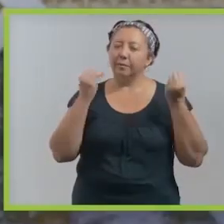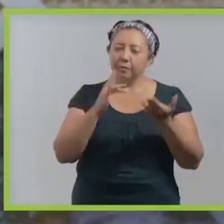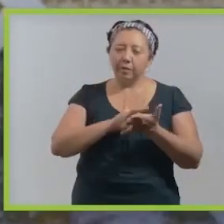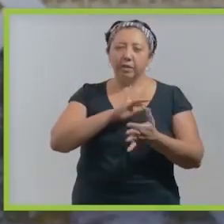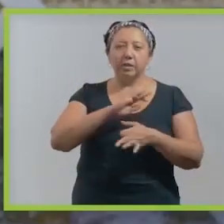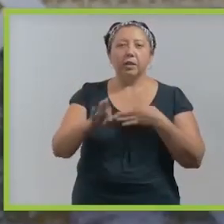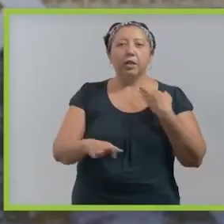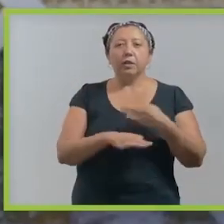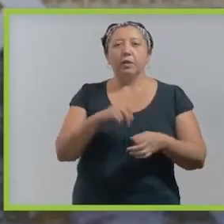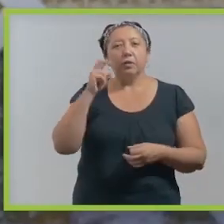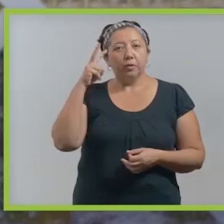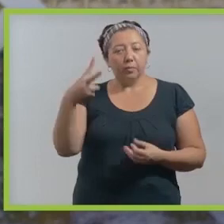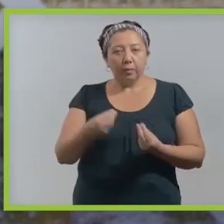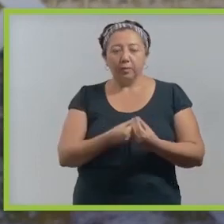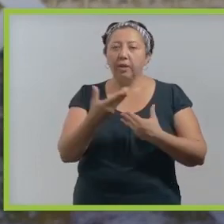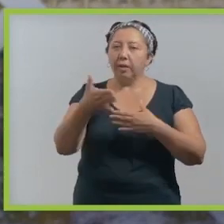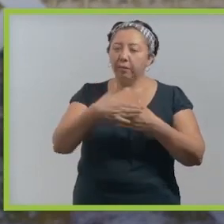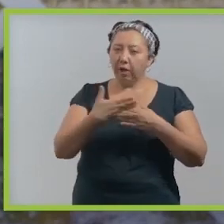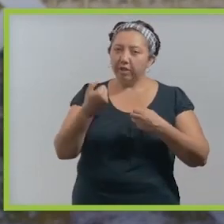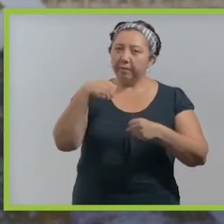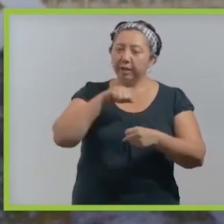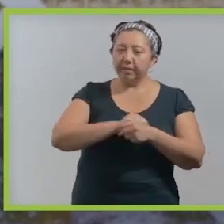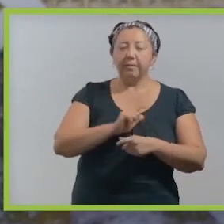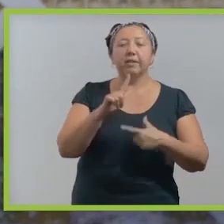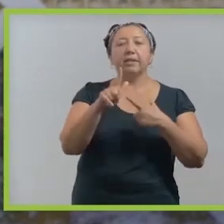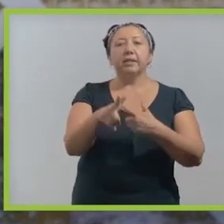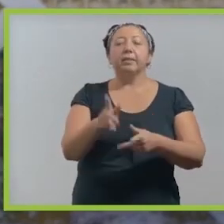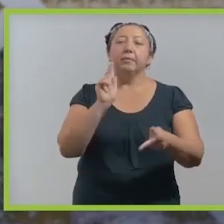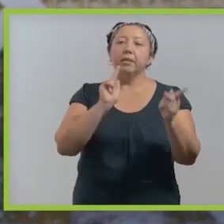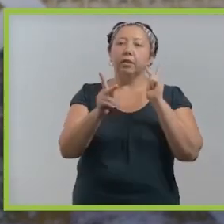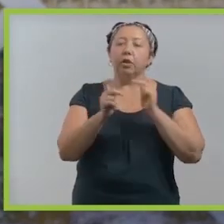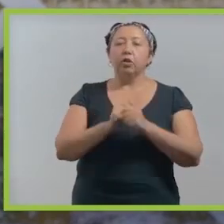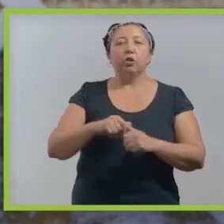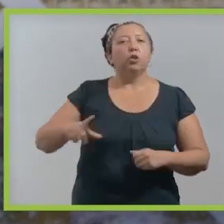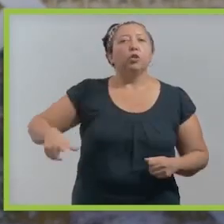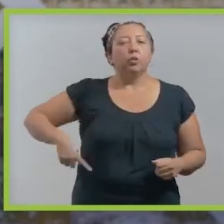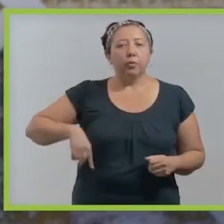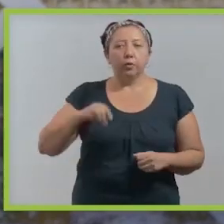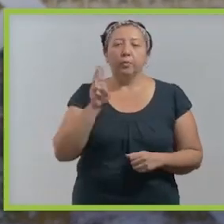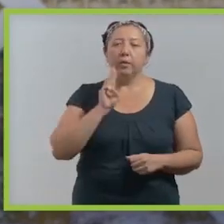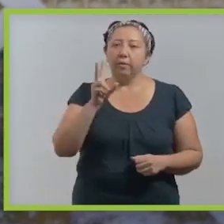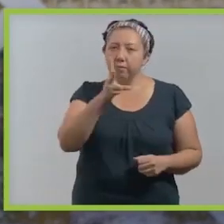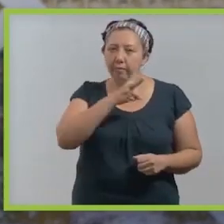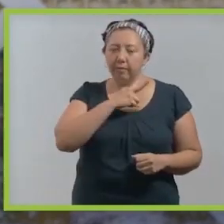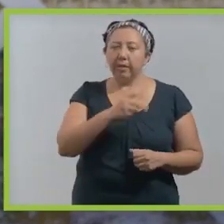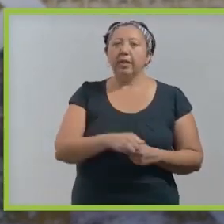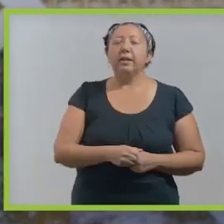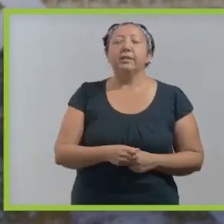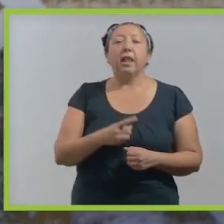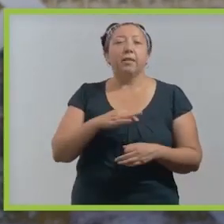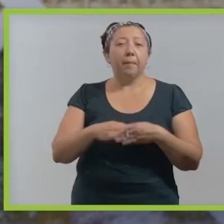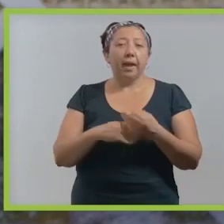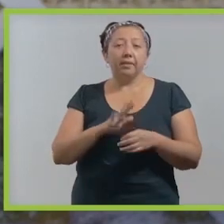Muchas gracias a todos, nos vemos la próxima semana para seguir platicando con el gobernador Mauricio Vila